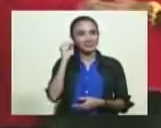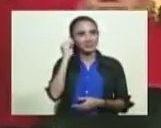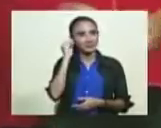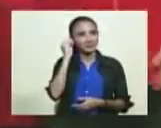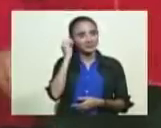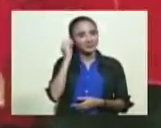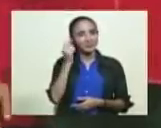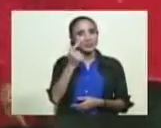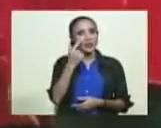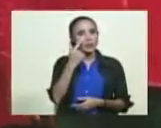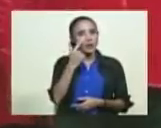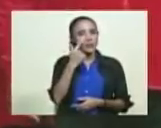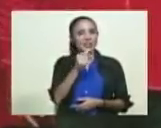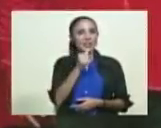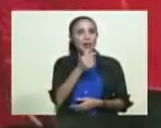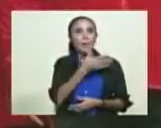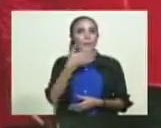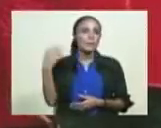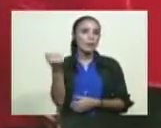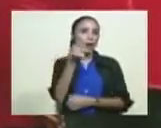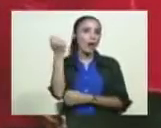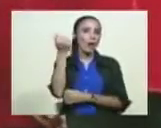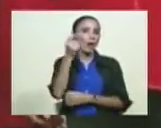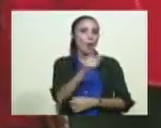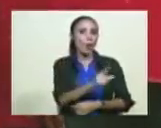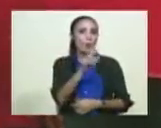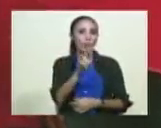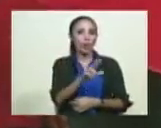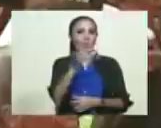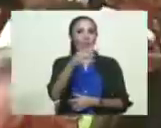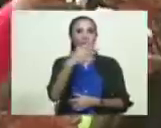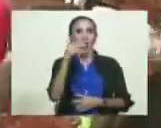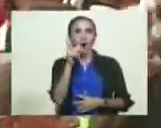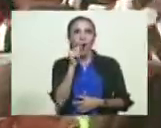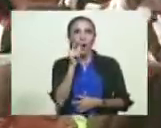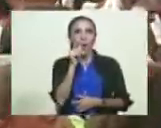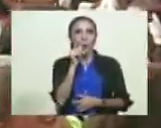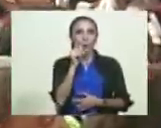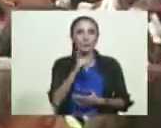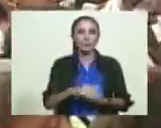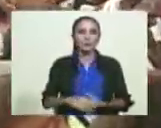A la una, a las dos, a las tres, ¡hombres guerreros!